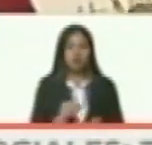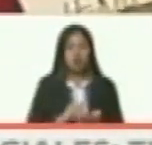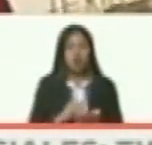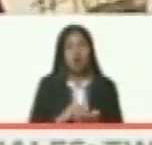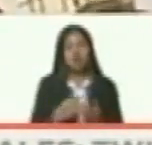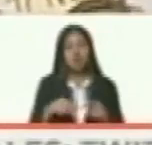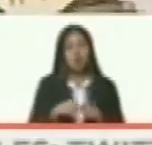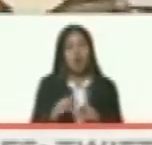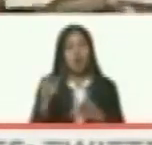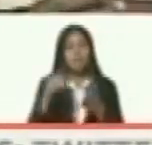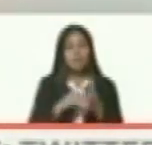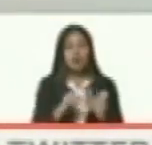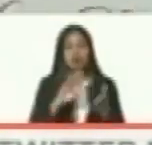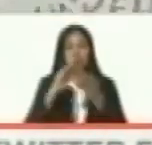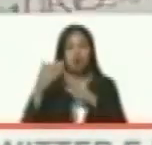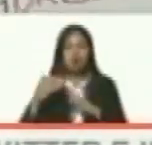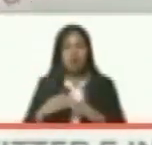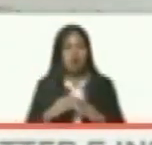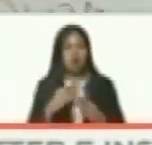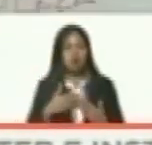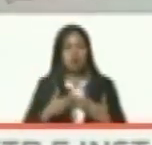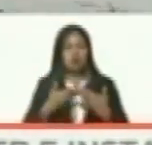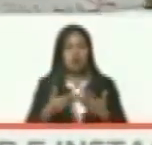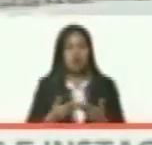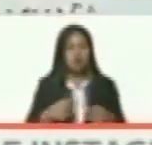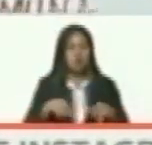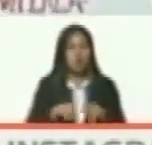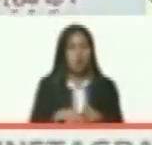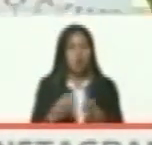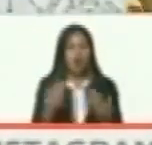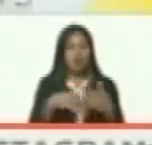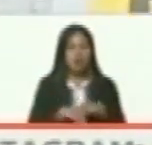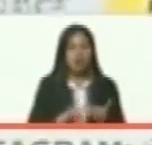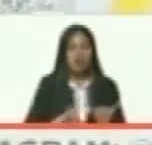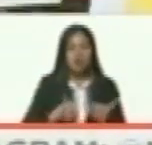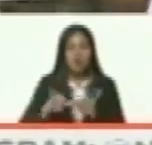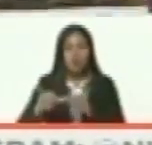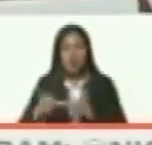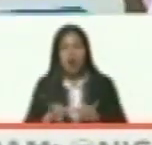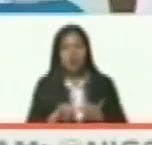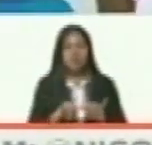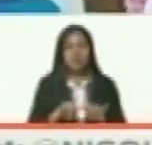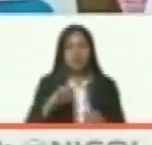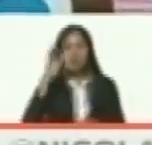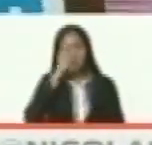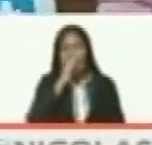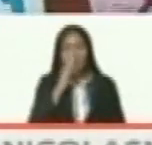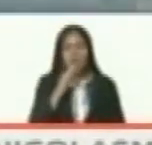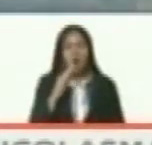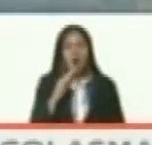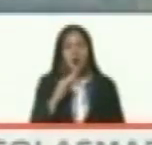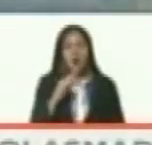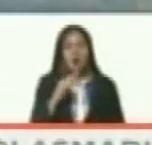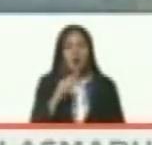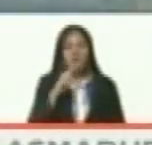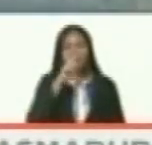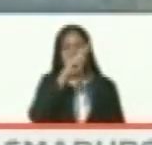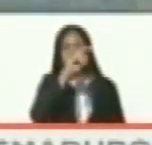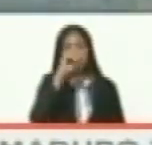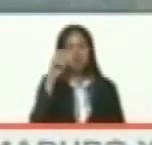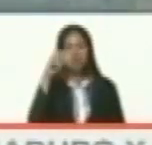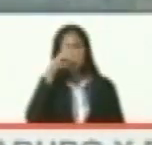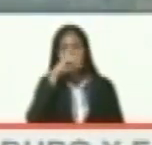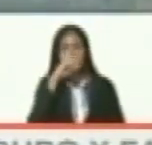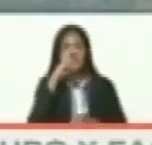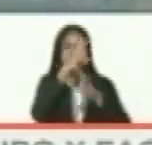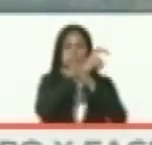1000 comunas. Hoy está usted entregando a través del Banco Bicentenario, el Banco del Tesoro está